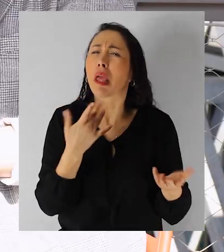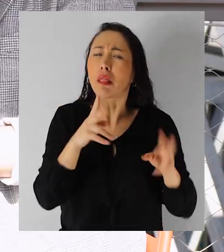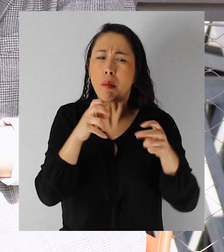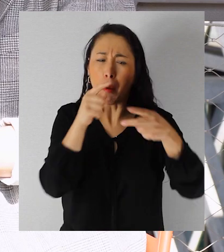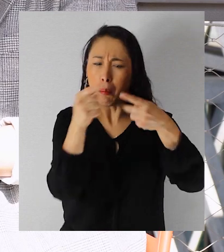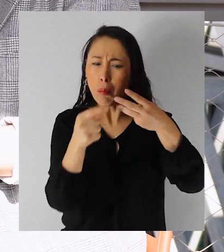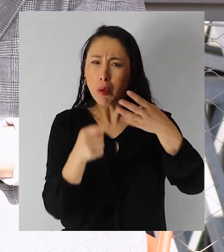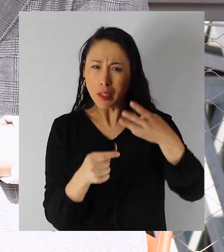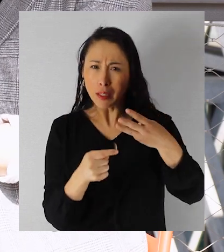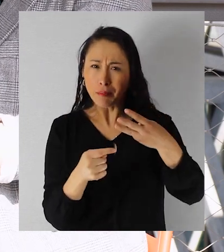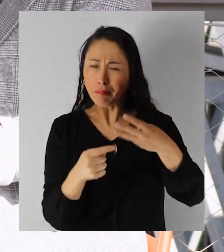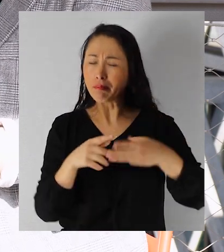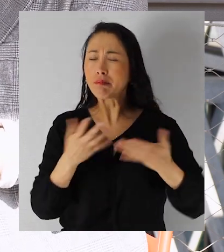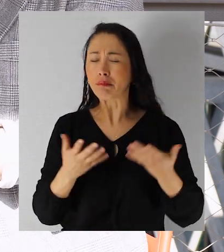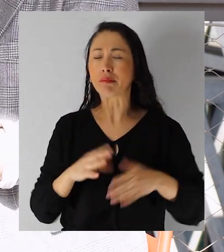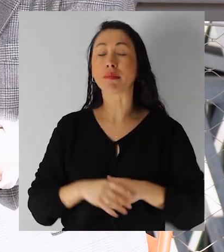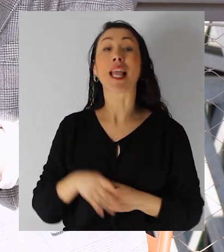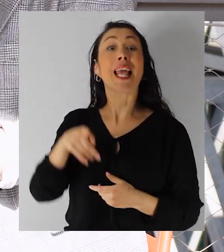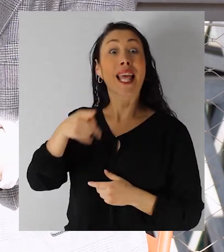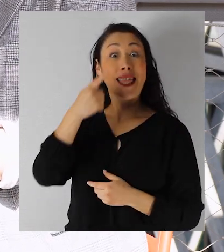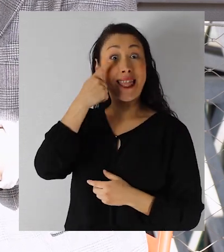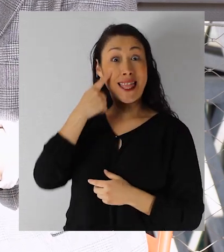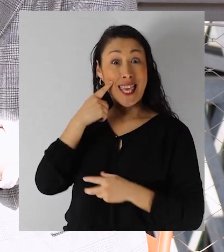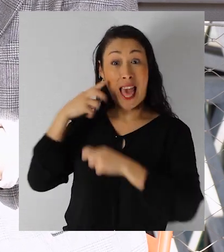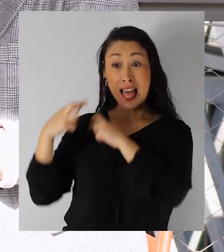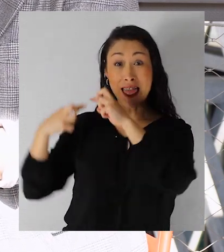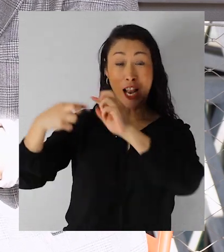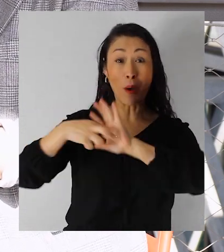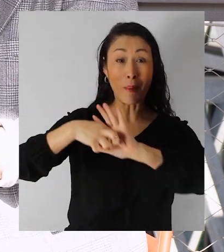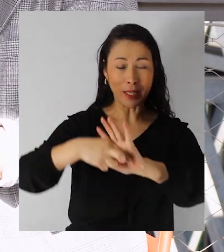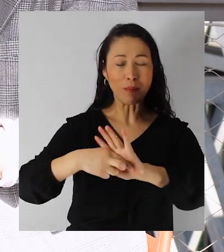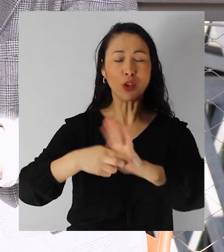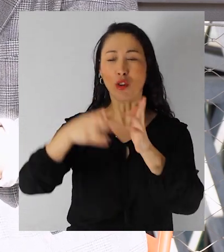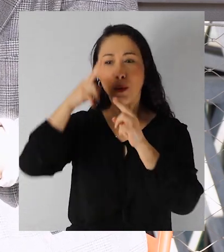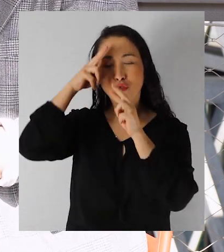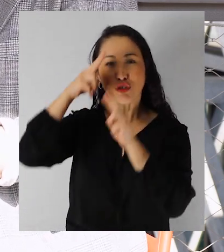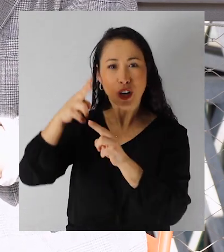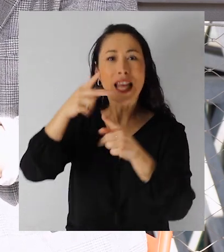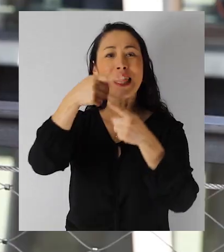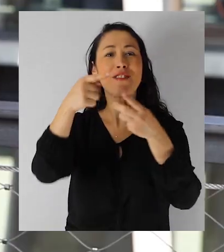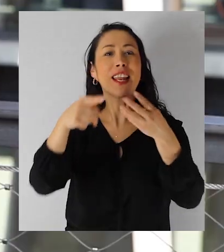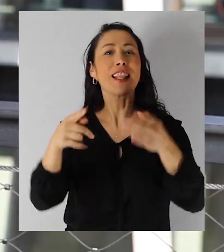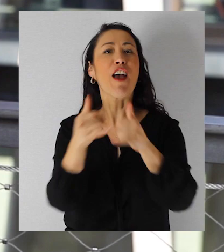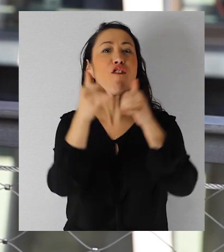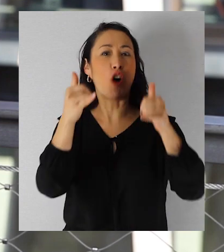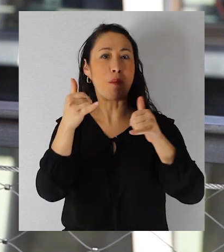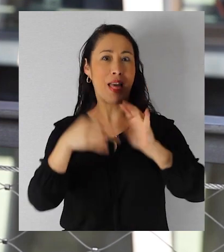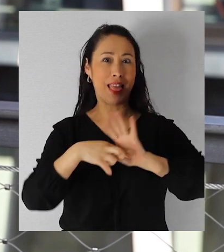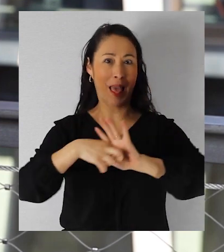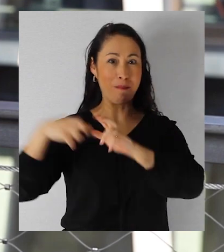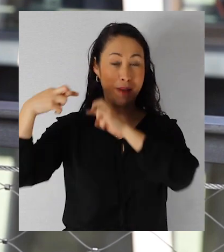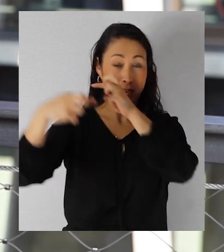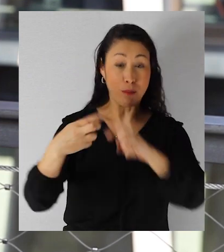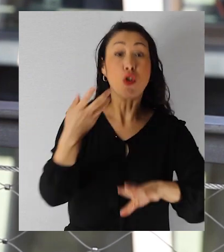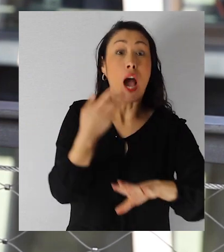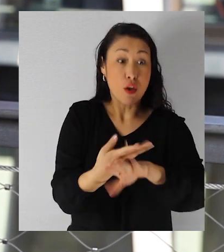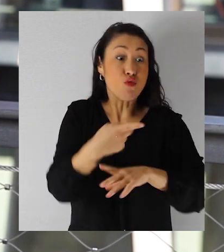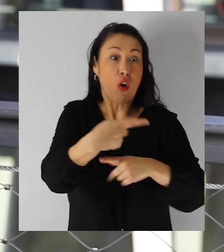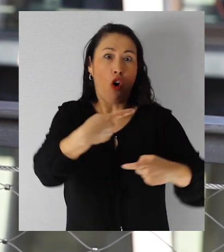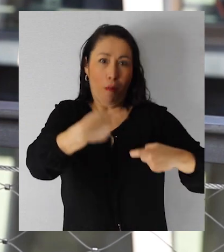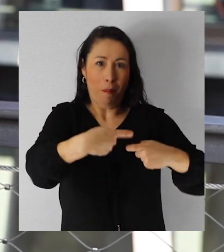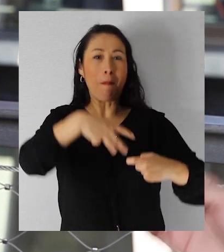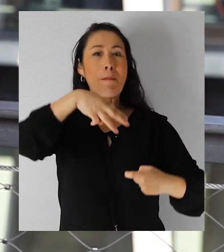Día de los Patrimonios celebra en Chile precisamente esta pluralidad de formas que tiene el patrimonio. Eh, Está el patrimonio